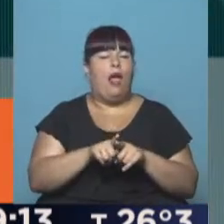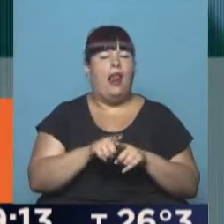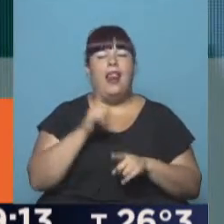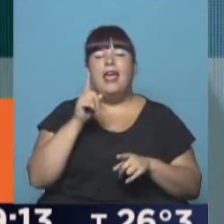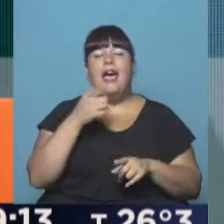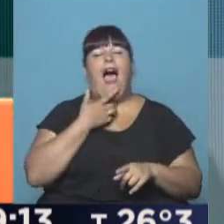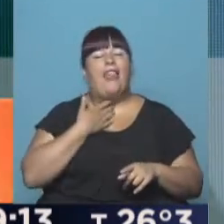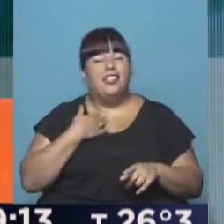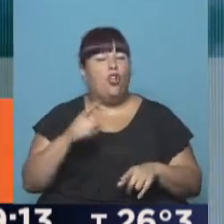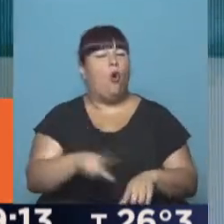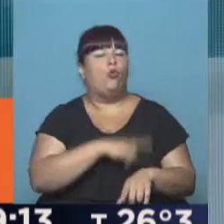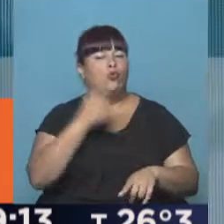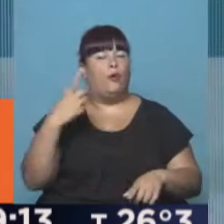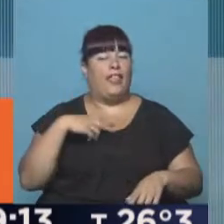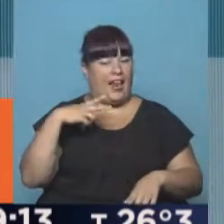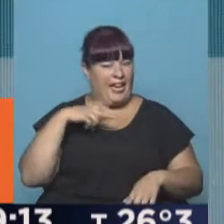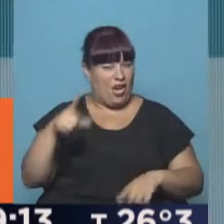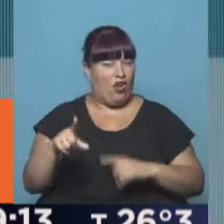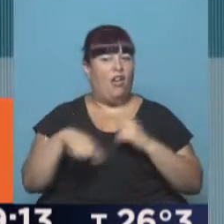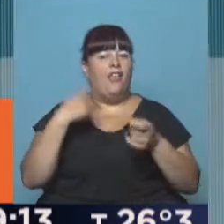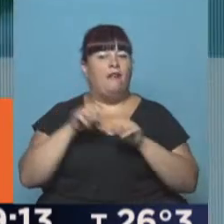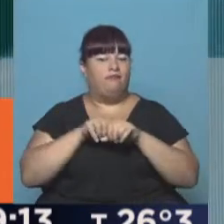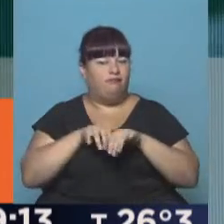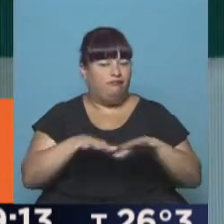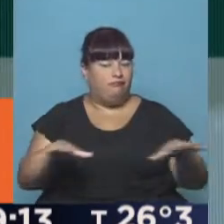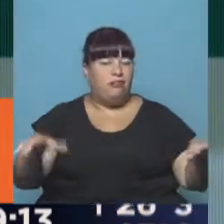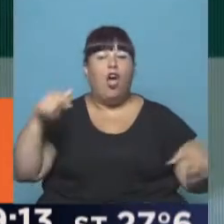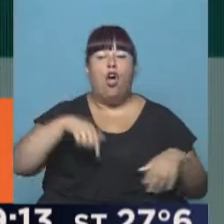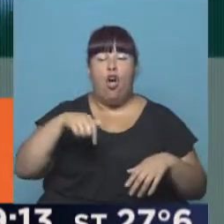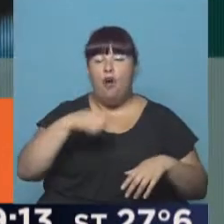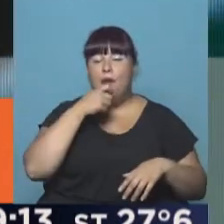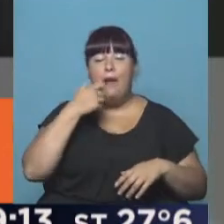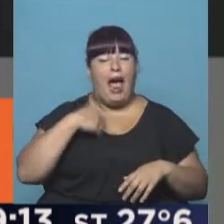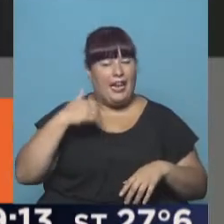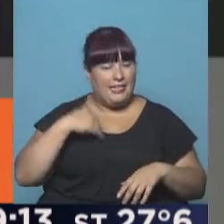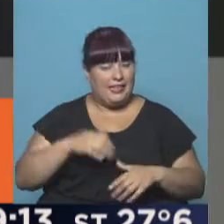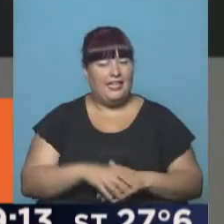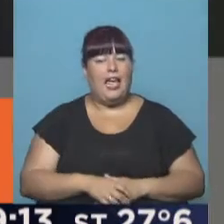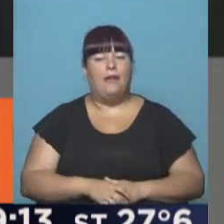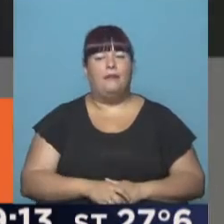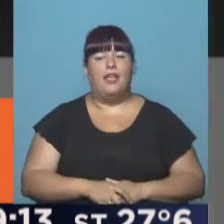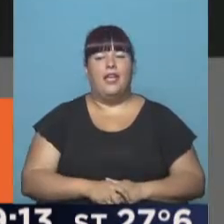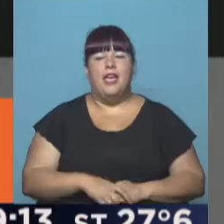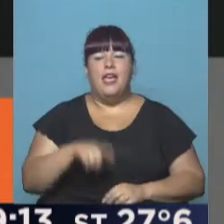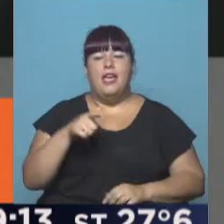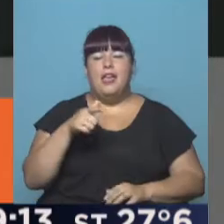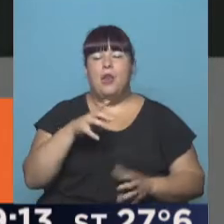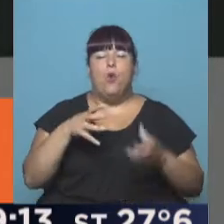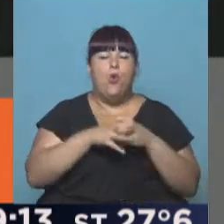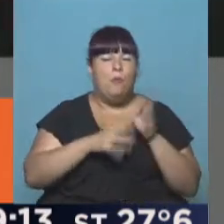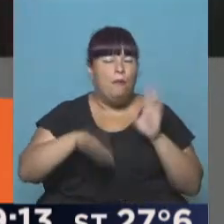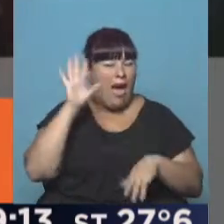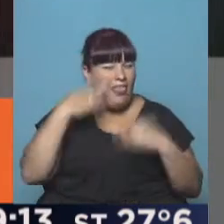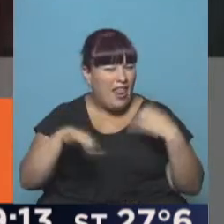una adicción, un hábito de los ricos, empezó a desplazarse y hoy, por ejemplo, en la Argentina, el sector